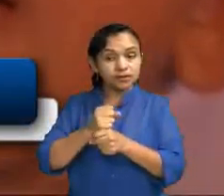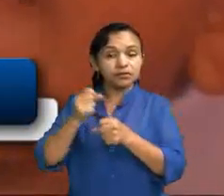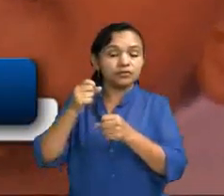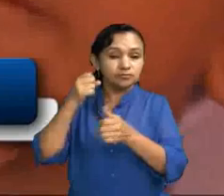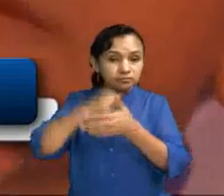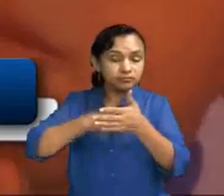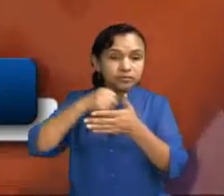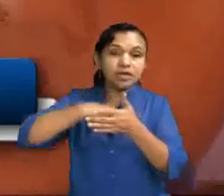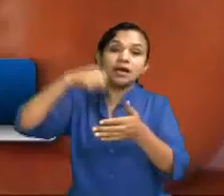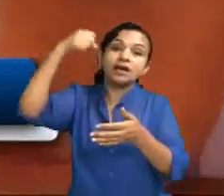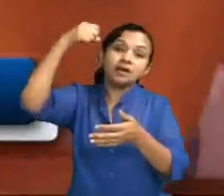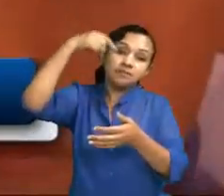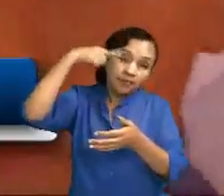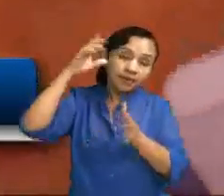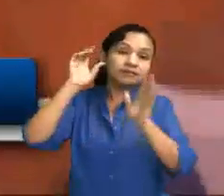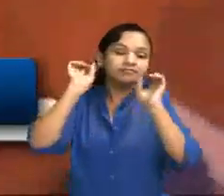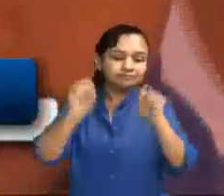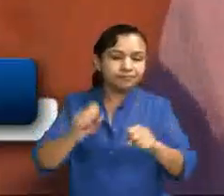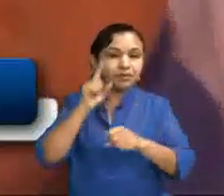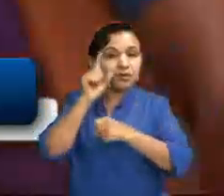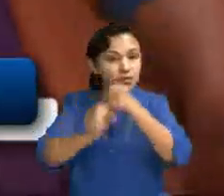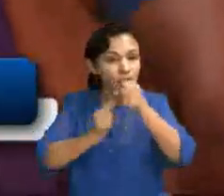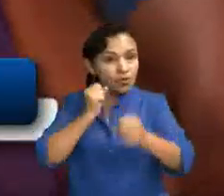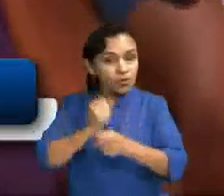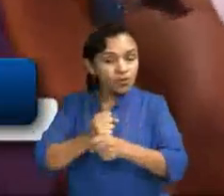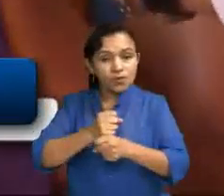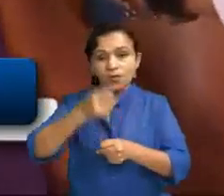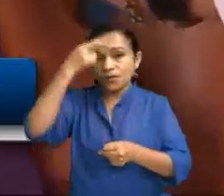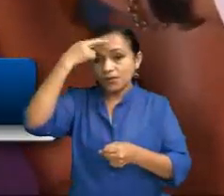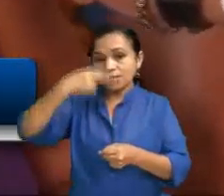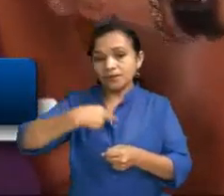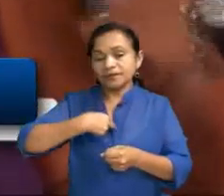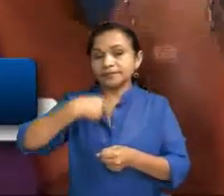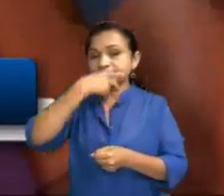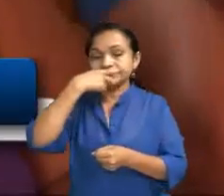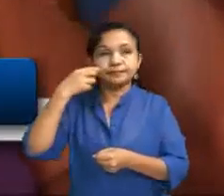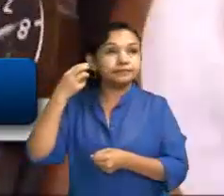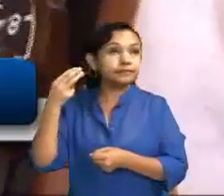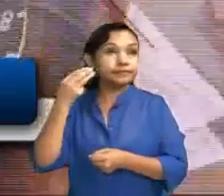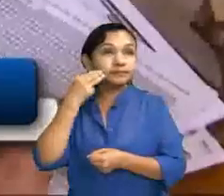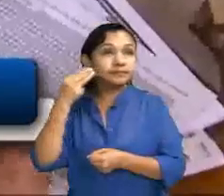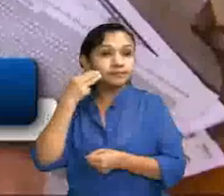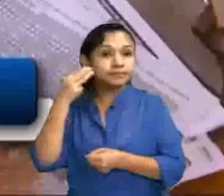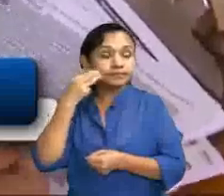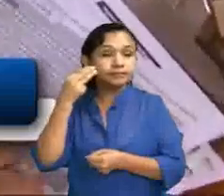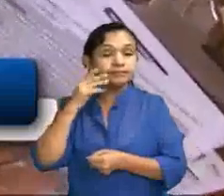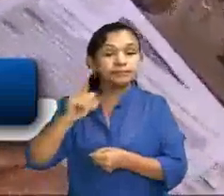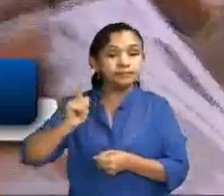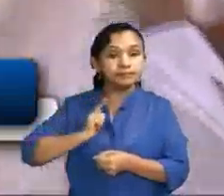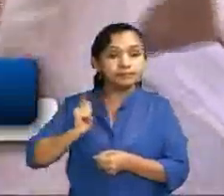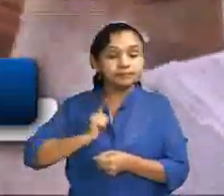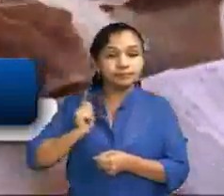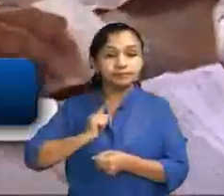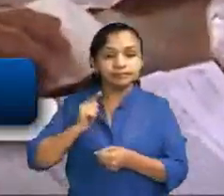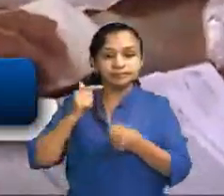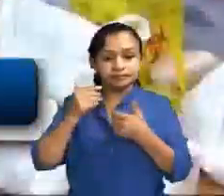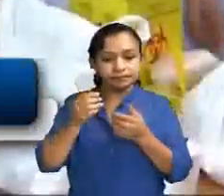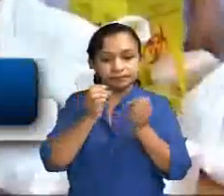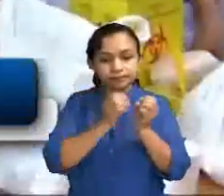refuerzo en jornadas de vacunación. ¿Y cómo está la responsabilidad de los padres, licenciada, en cuanto al cumplimiento de estas dosis?